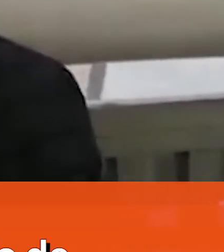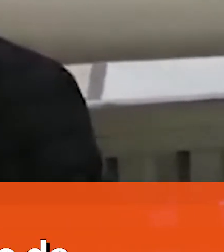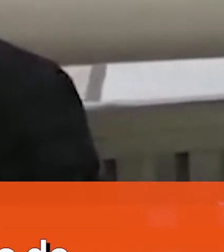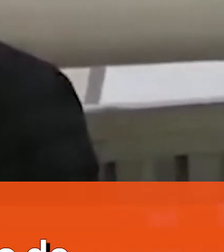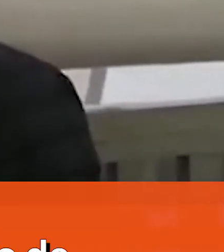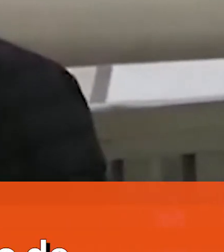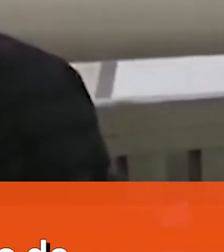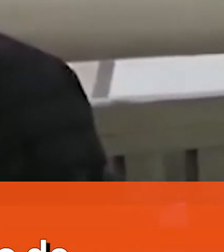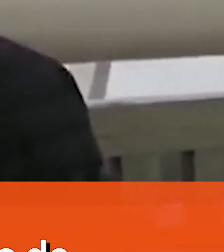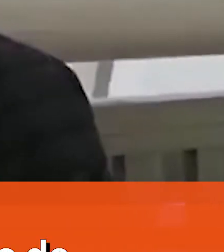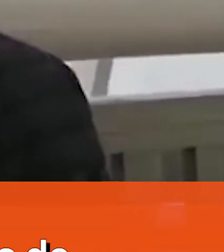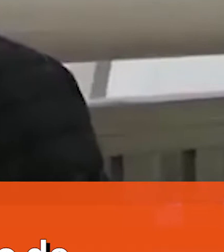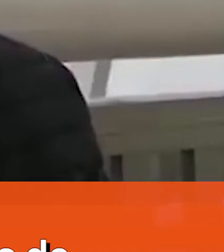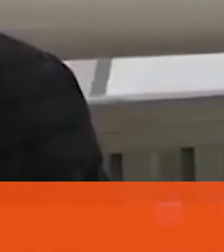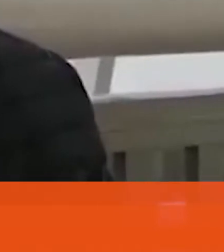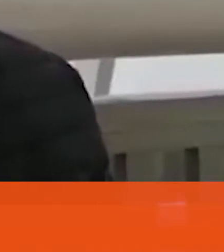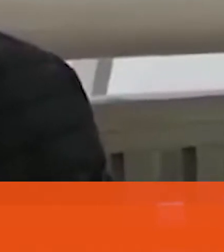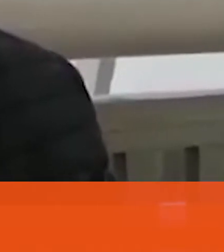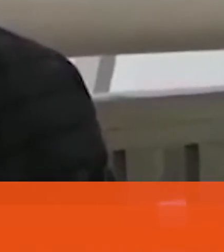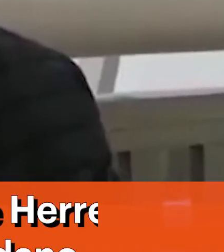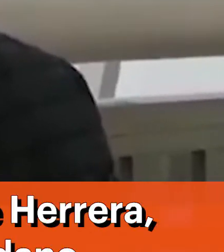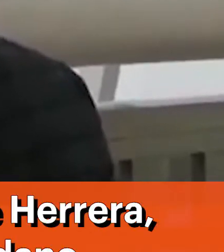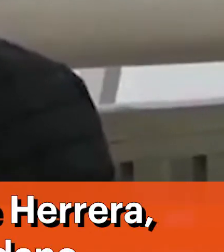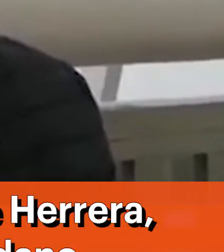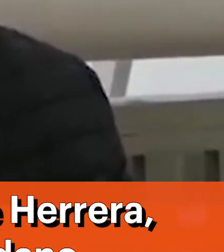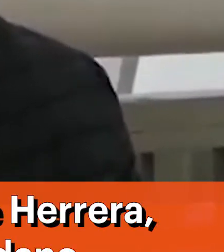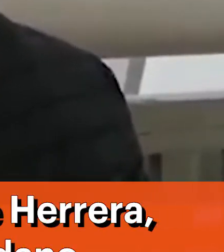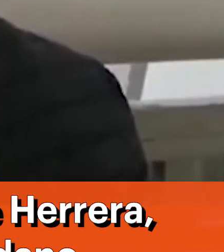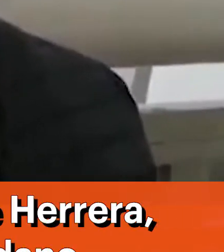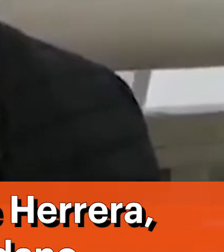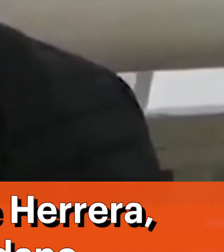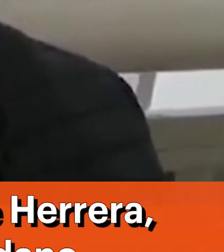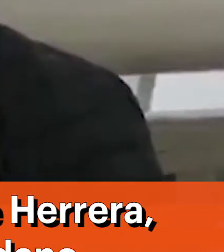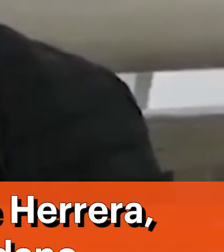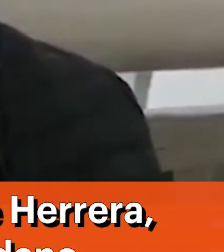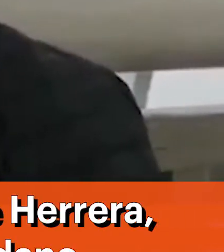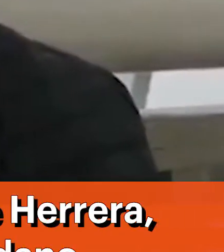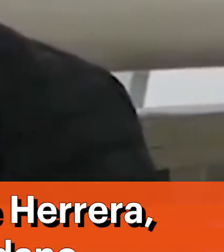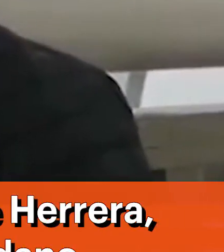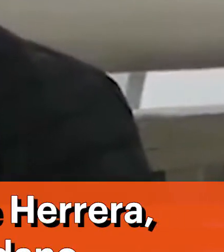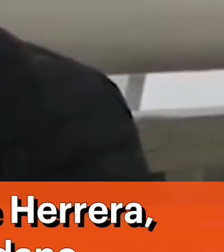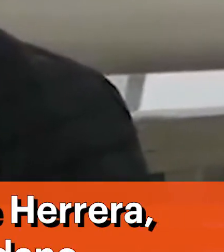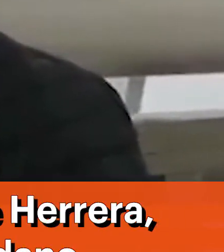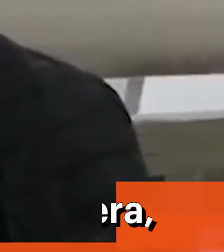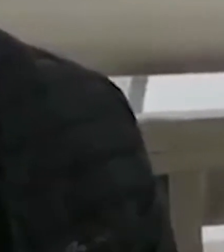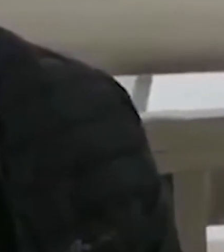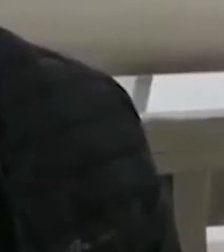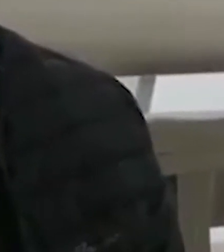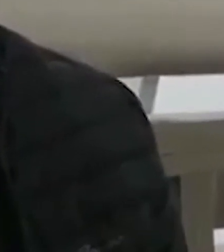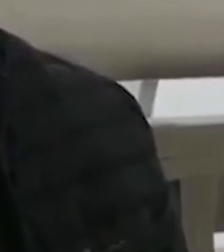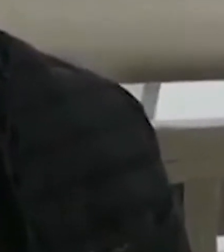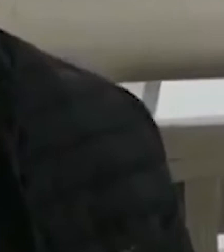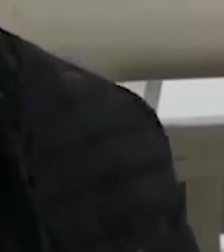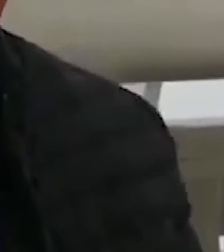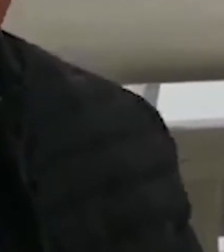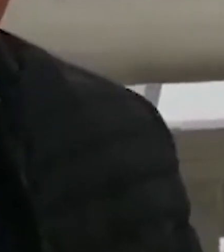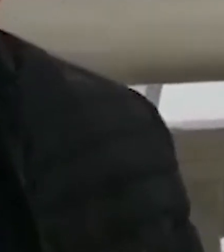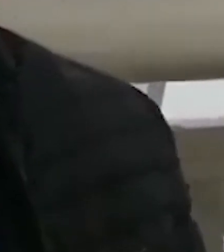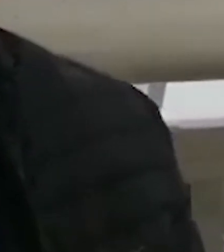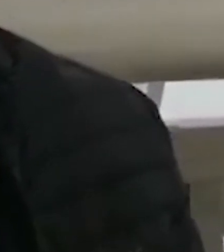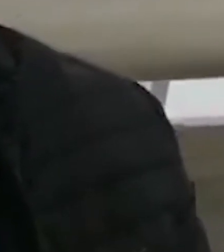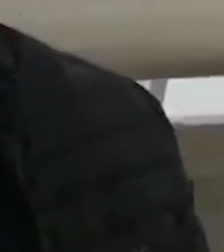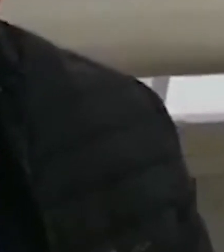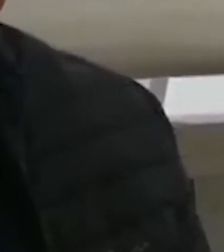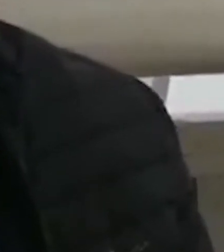el único responsable es Cuitláhuac García Jiménez, su fiscal general Verónica Hernández Guiadams